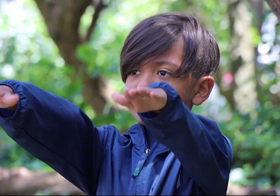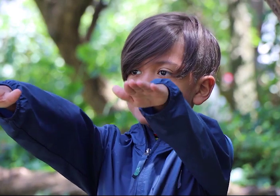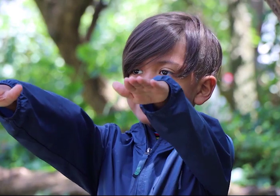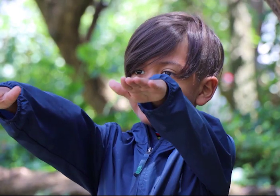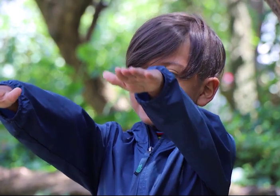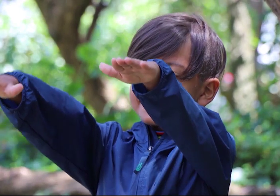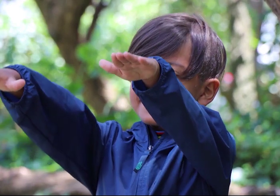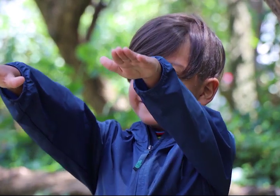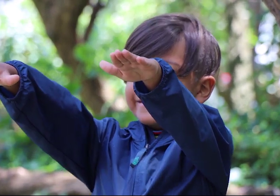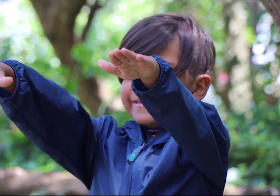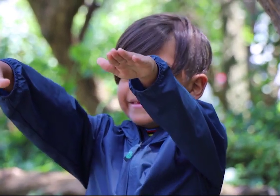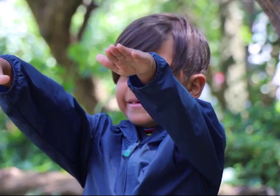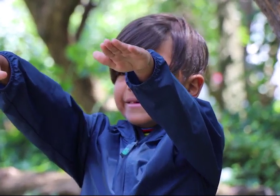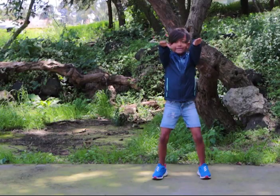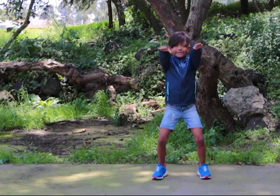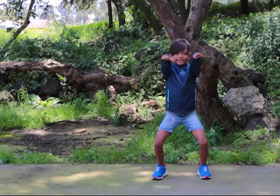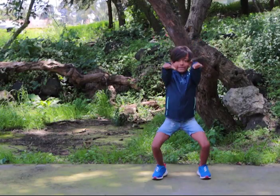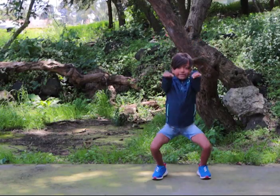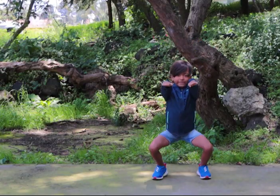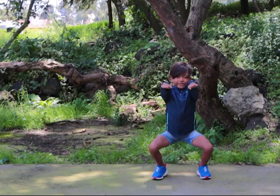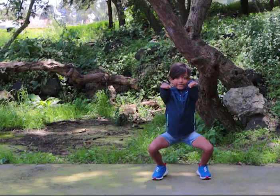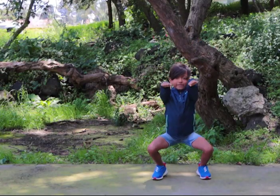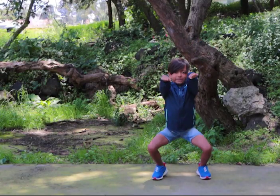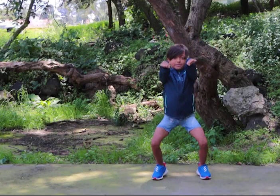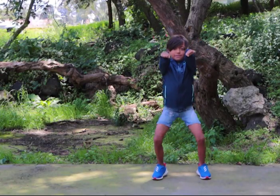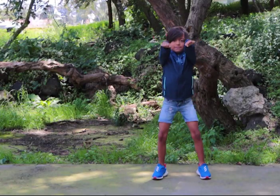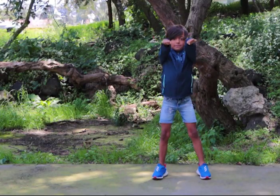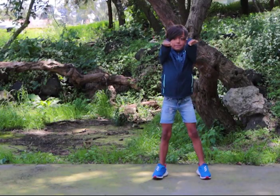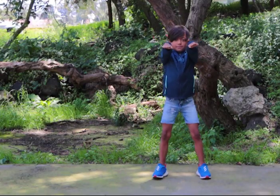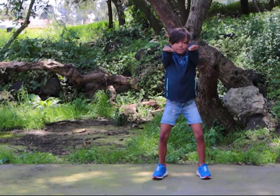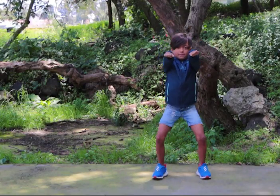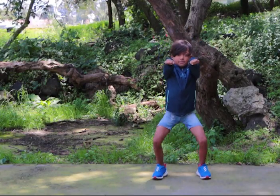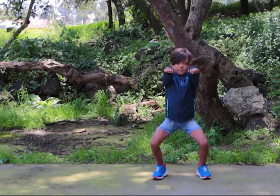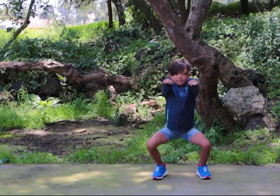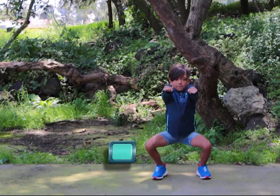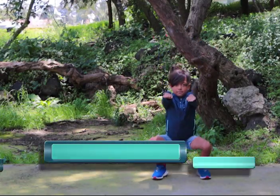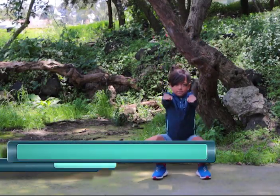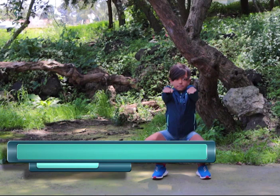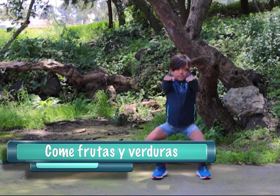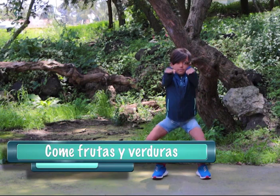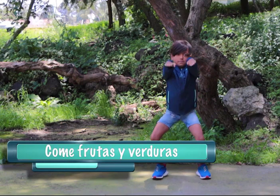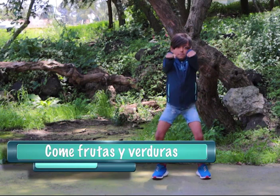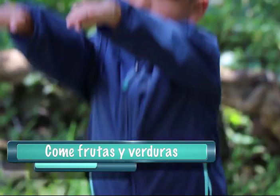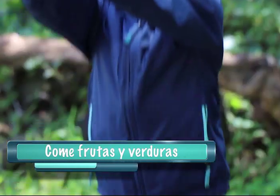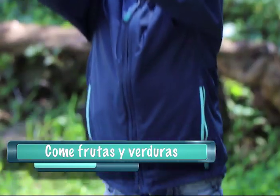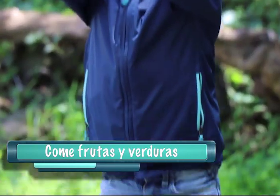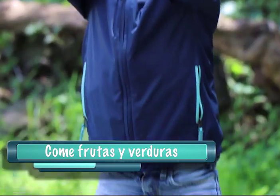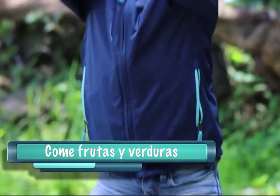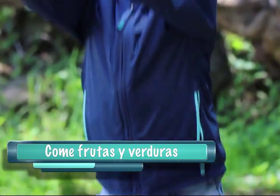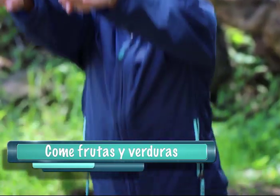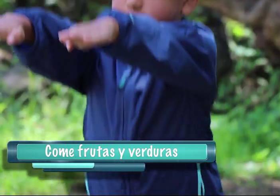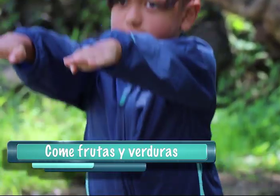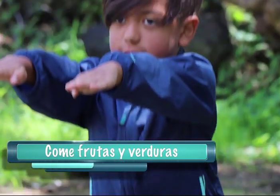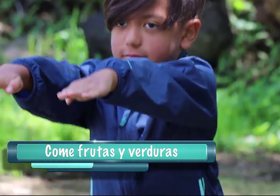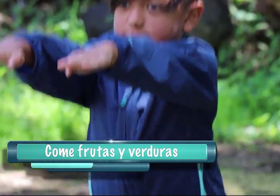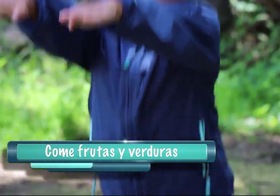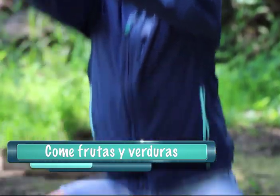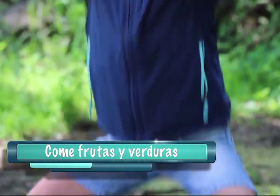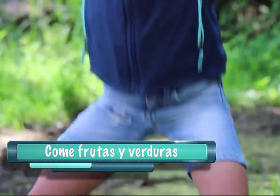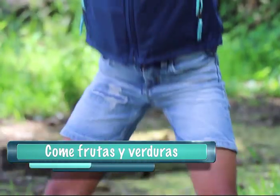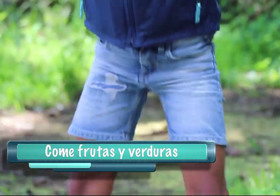a trabajar la pierna. Bajamos, flexionamos. Muy bien, exactamente ahí. Muy bien hecho, Yair. Ahí bien, una